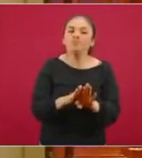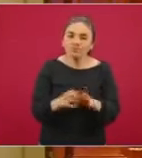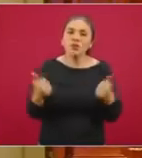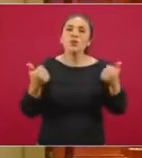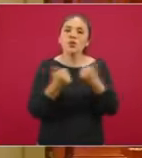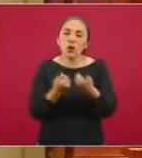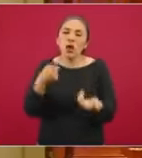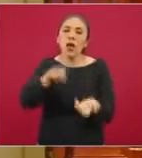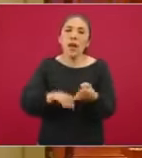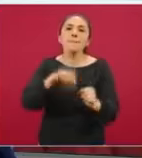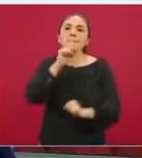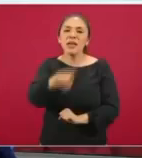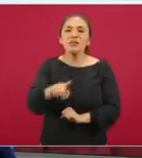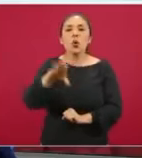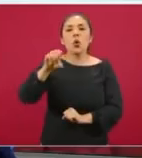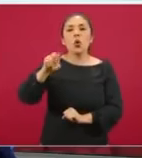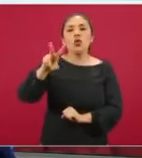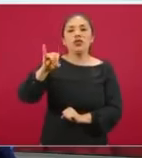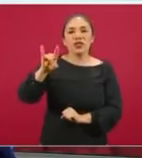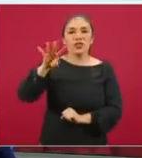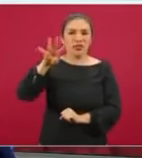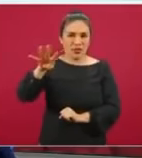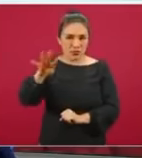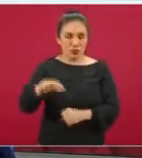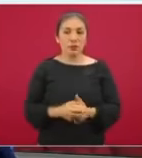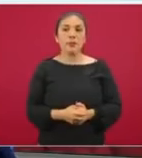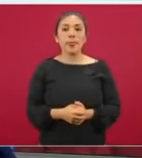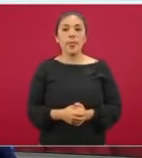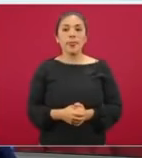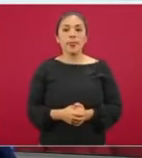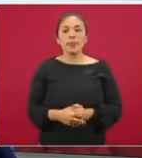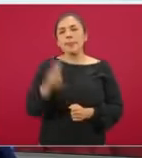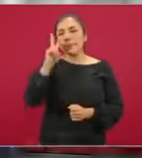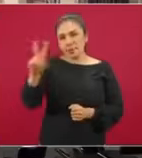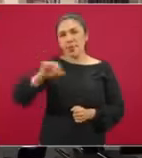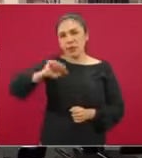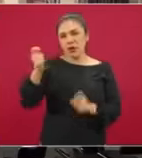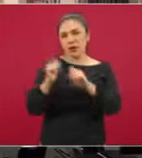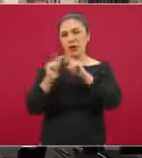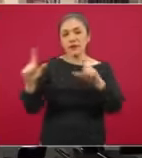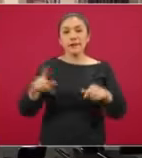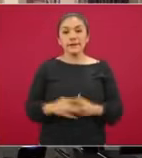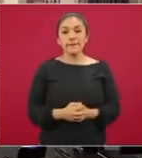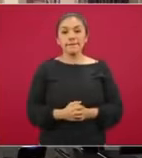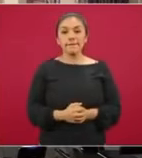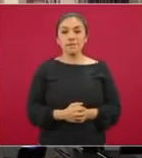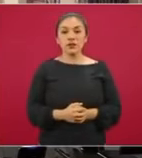lógicamente el de COVID, los de COVID-19. Veamos la siguiente diapositiva.